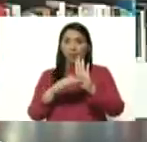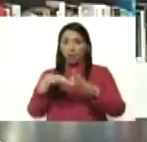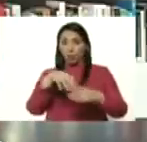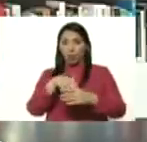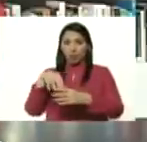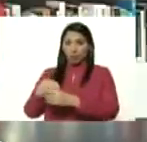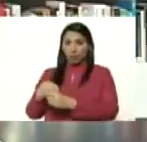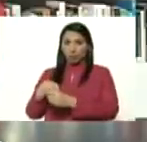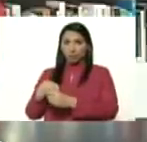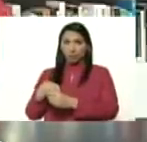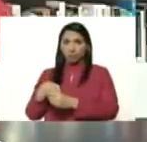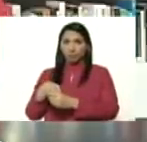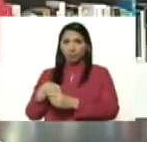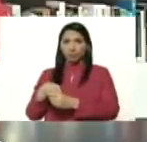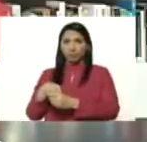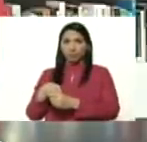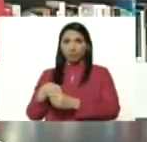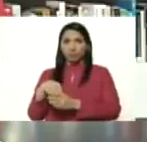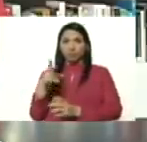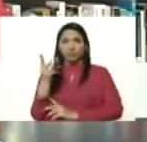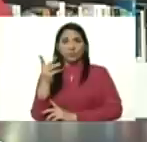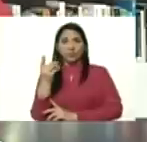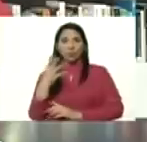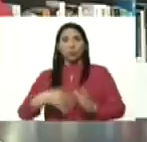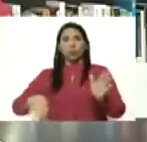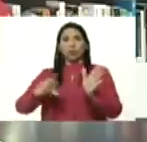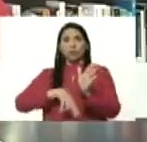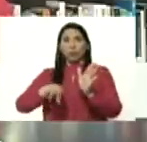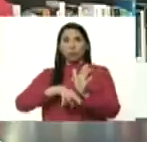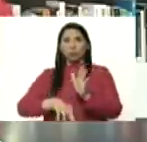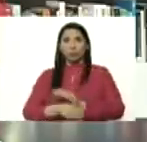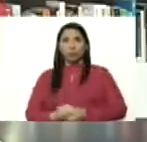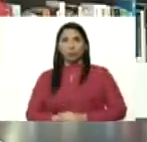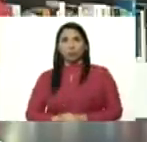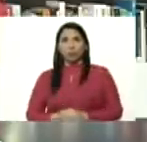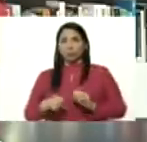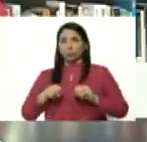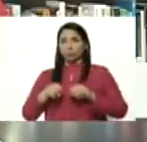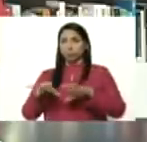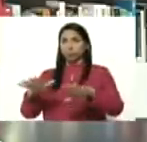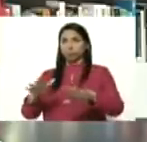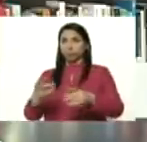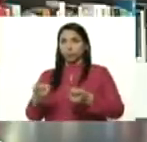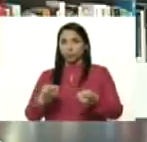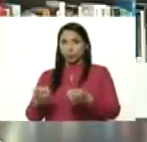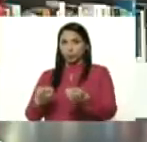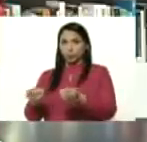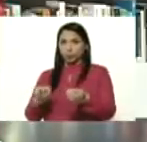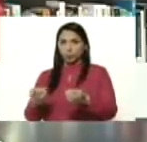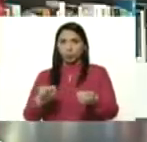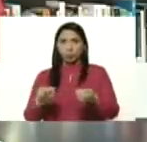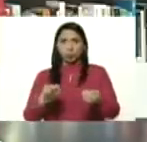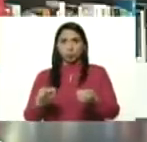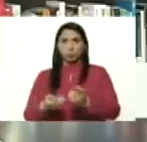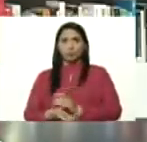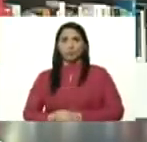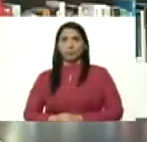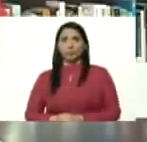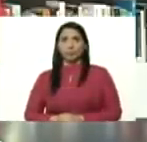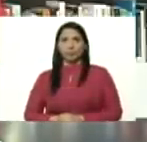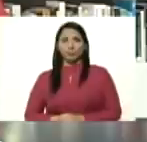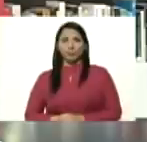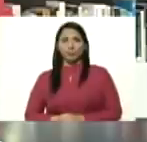cuarentena, un segundo rebrote controlado, controlable. Si